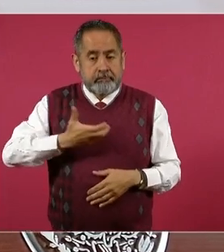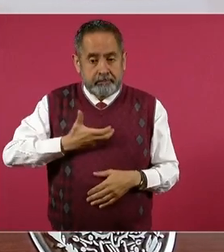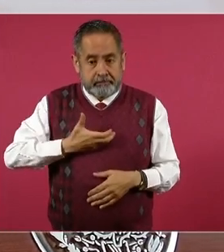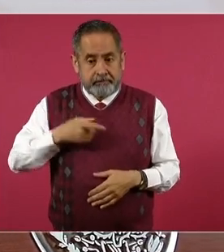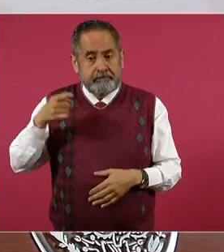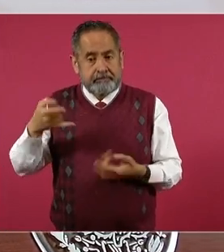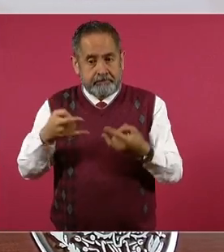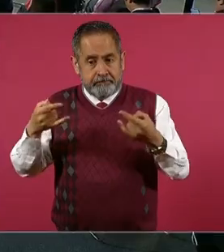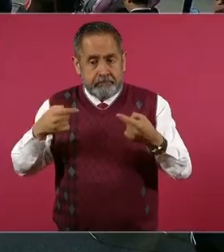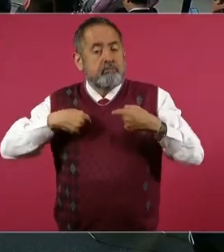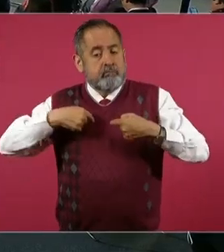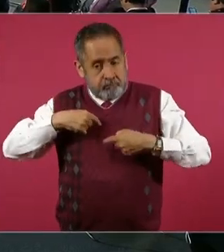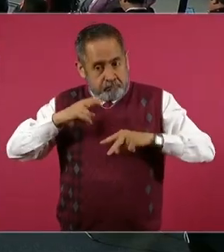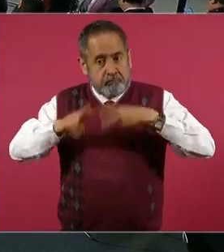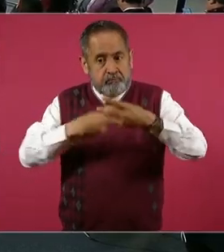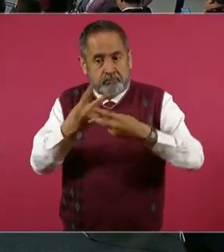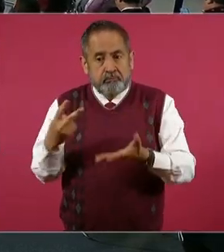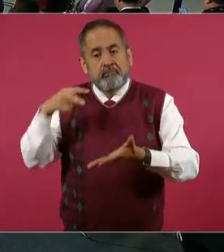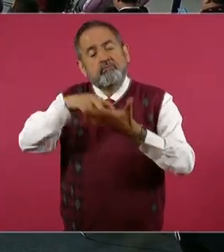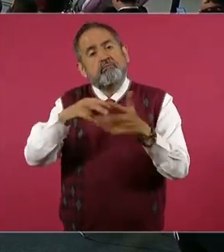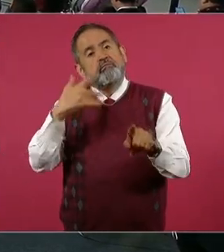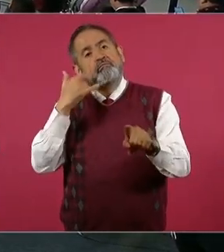ir.